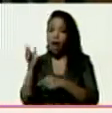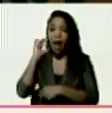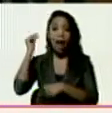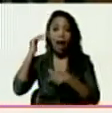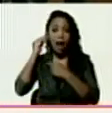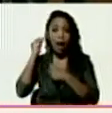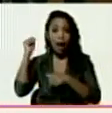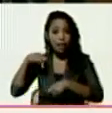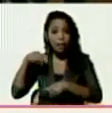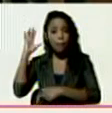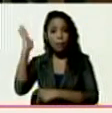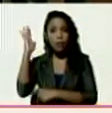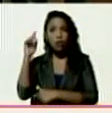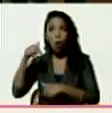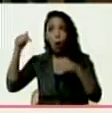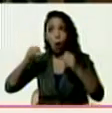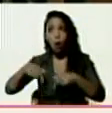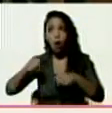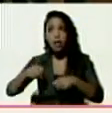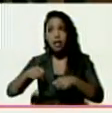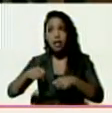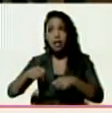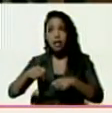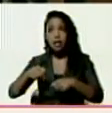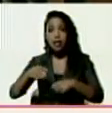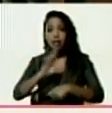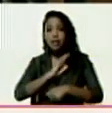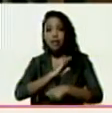Este Parlamento, a partir de hoy, tengan la